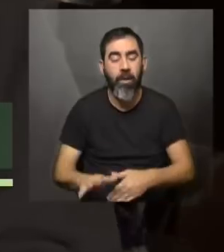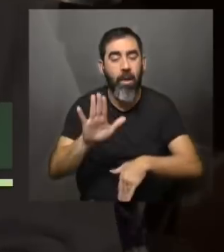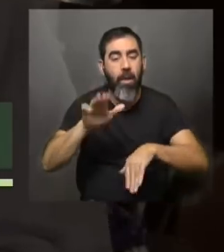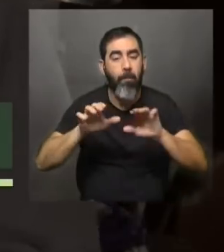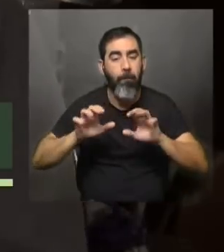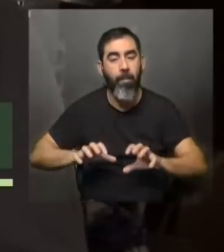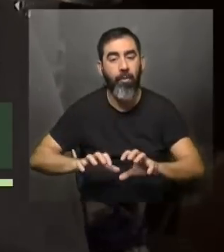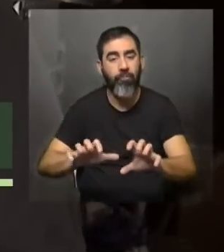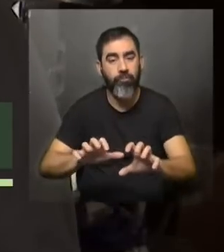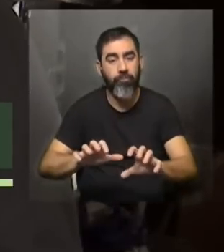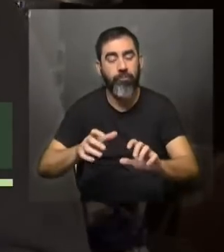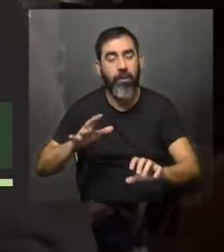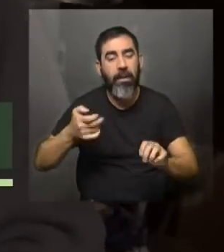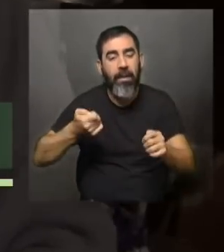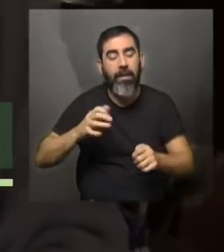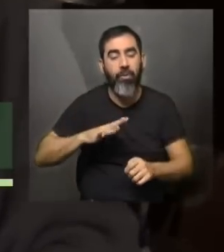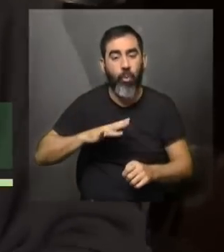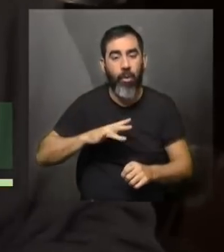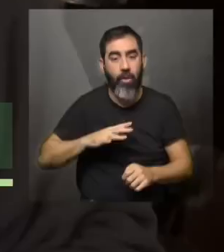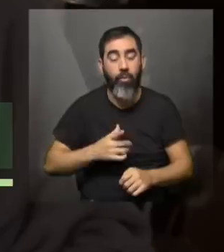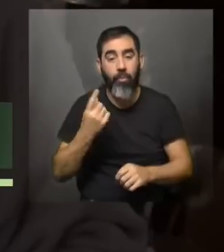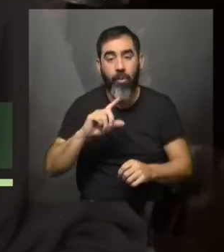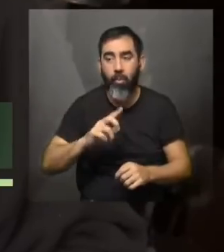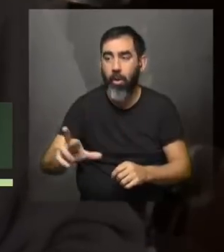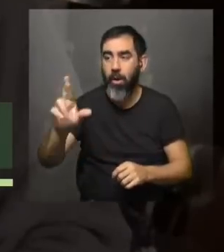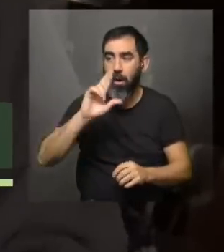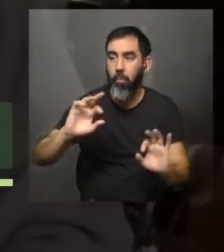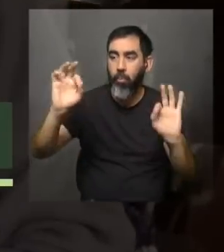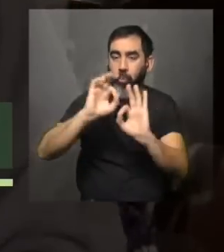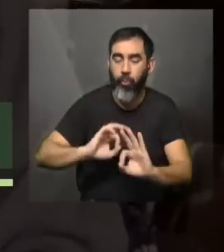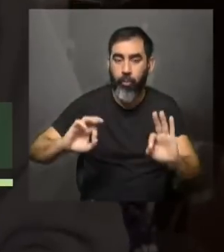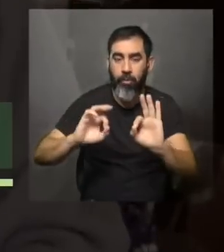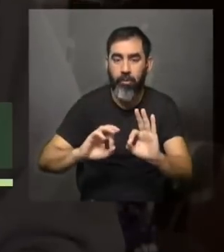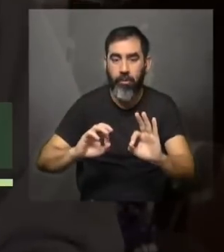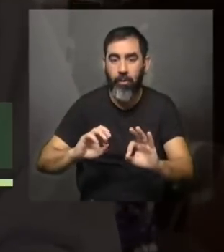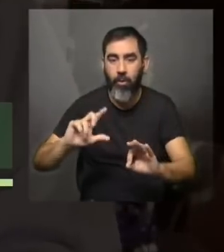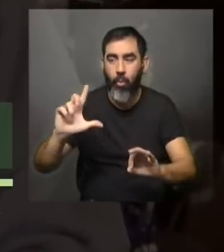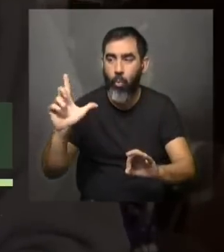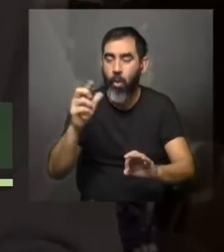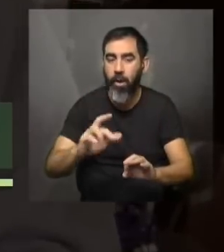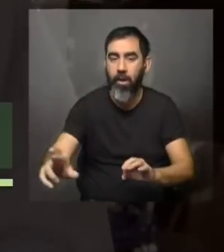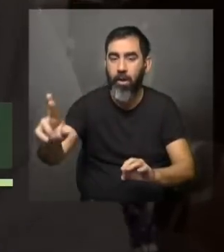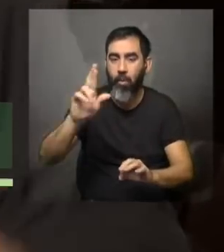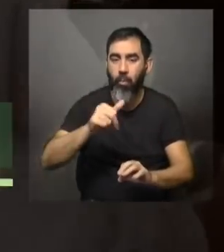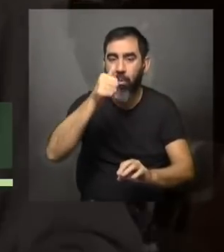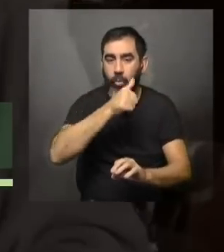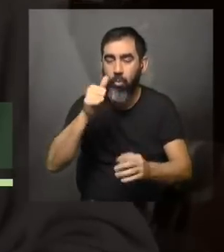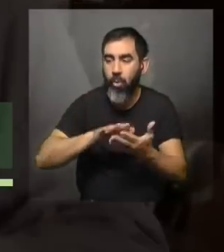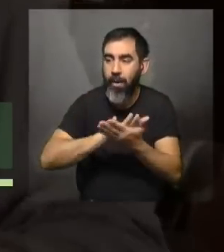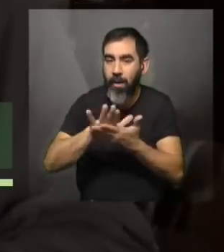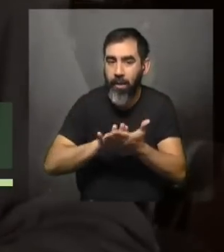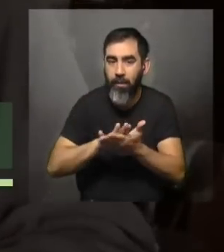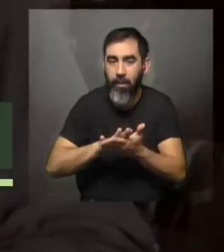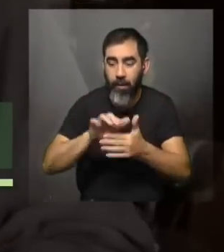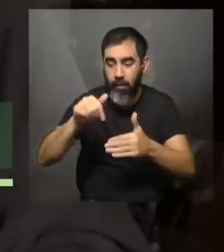de funcionarios con causal jubilatorio y sin embargo no hay respuesta No hemos tenido una respuesta soluciones no solamente